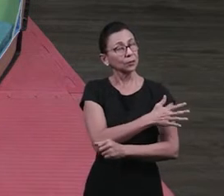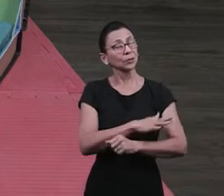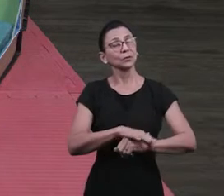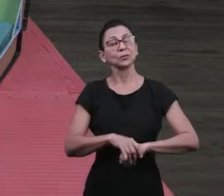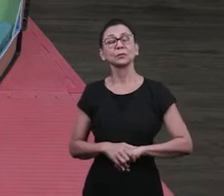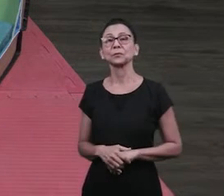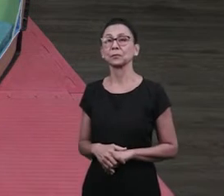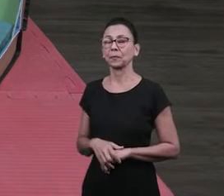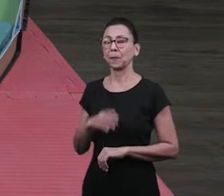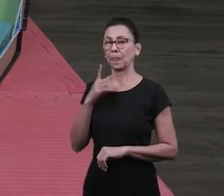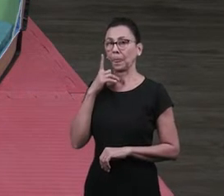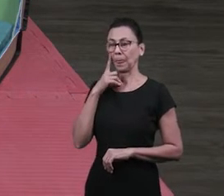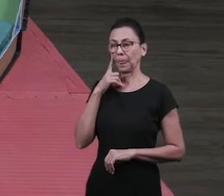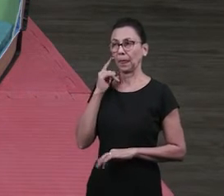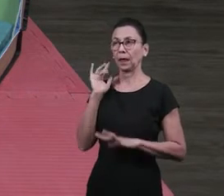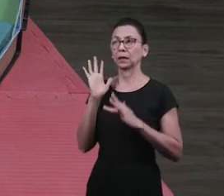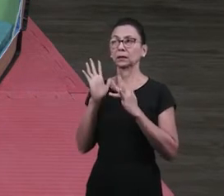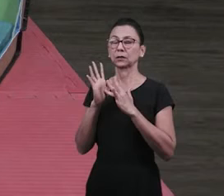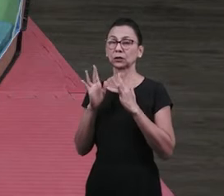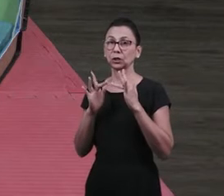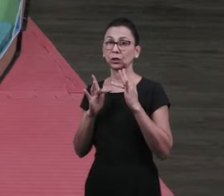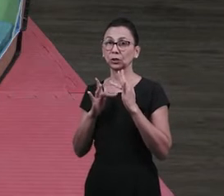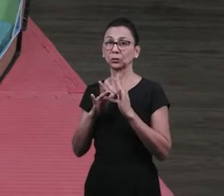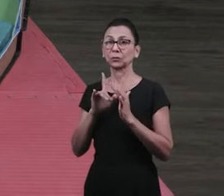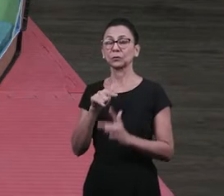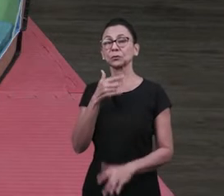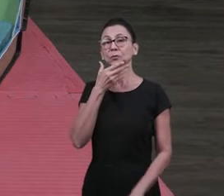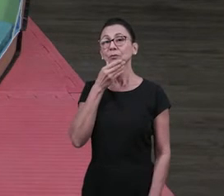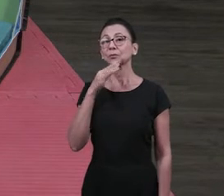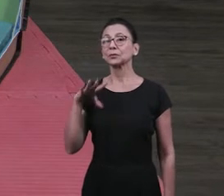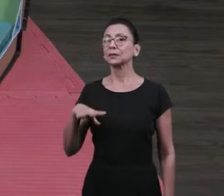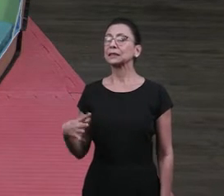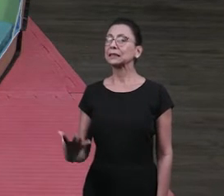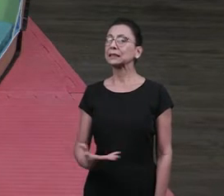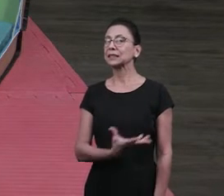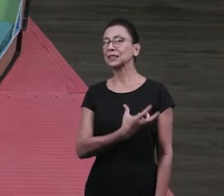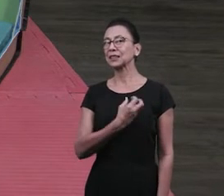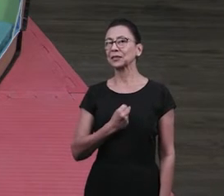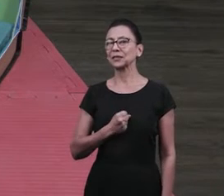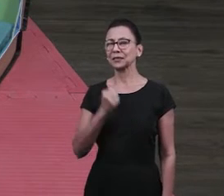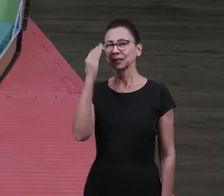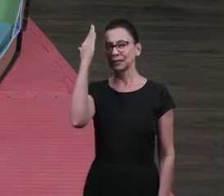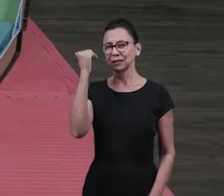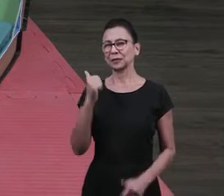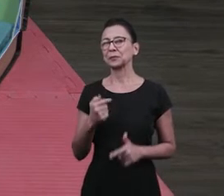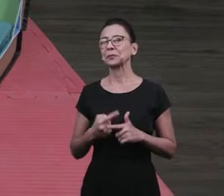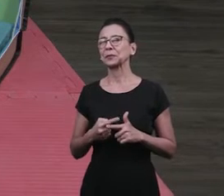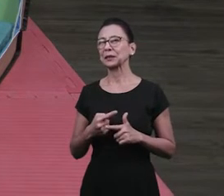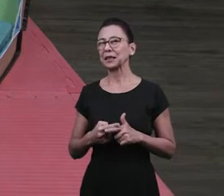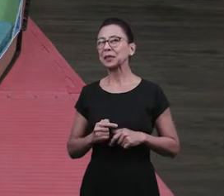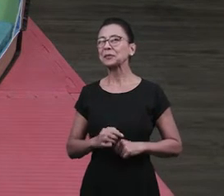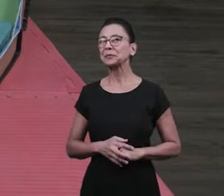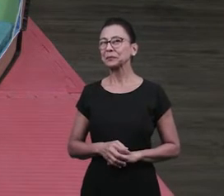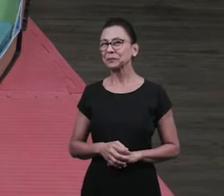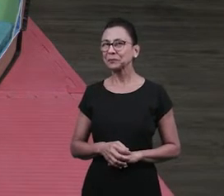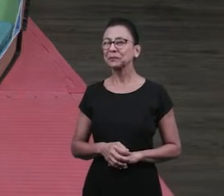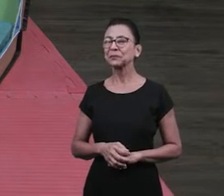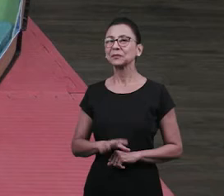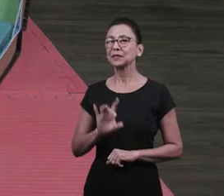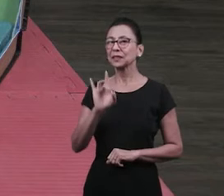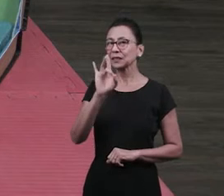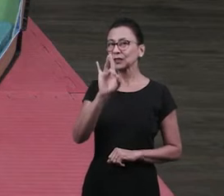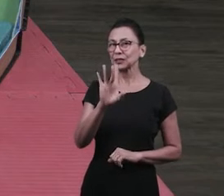Miren, Jesús es nuestro Salvador. ¿Saben por qué Jesús es nuestro Salvador?